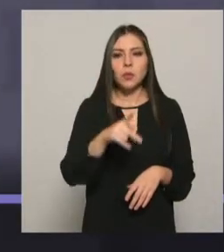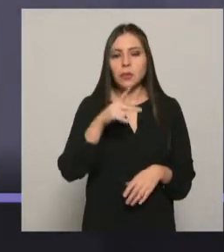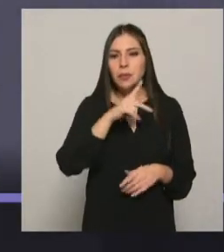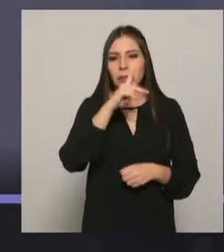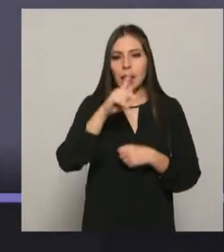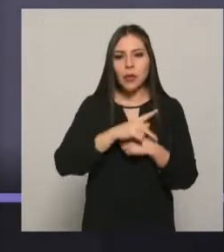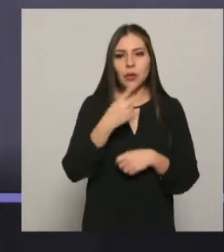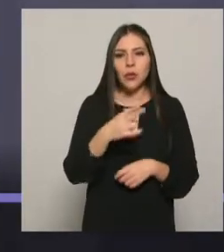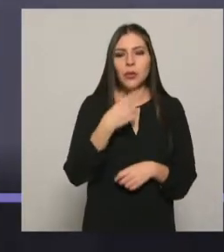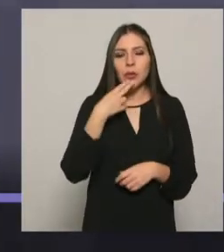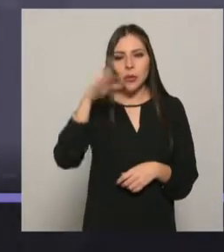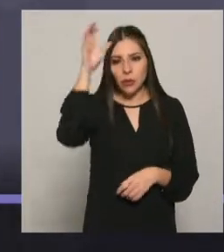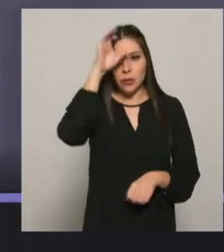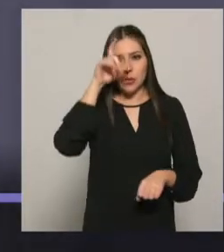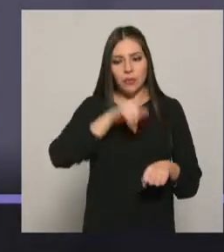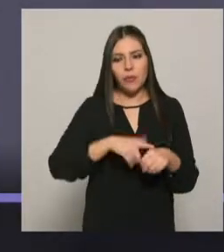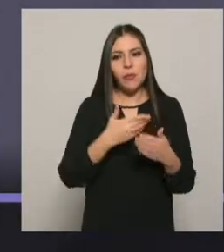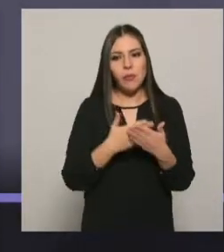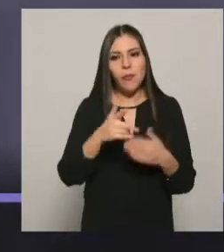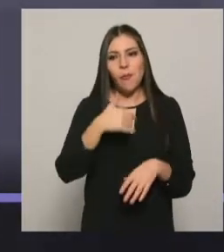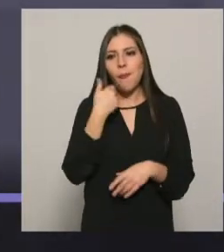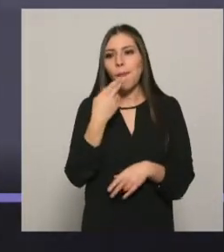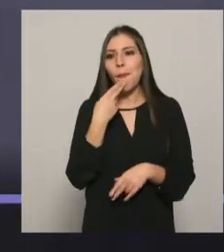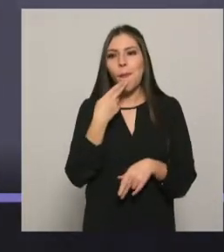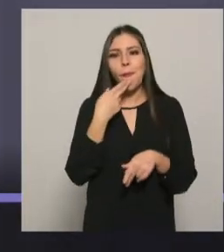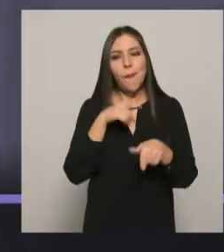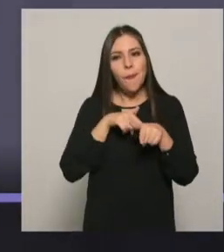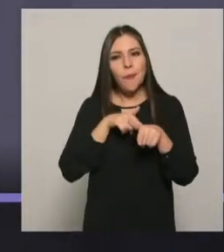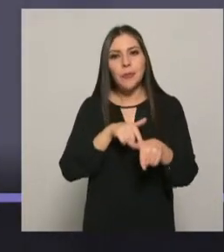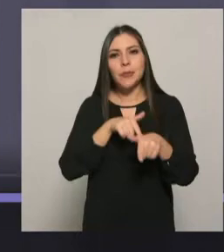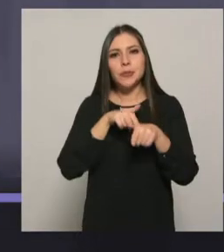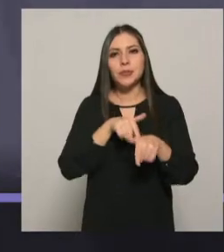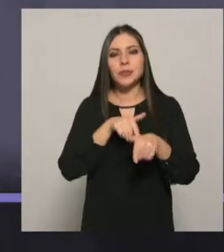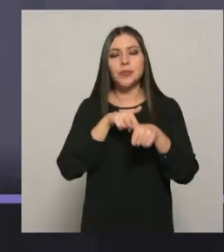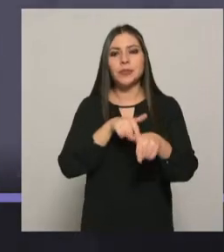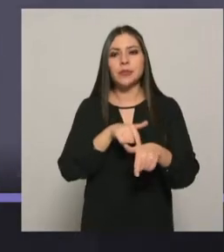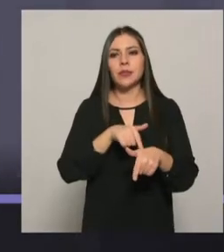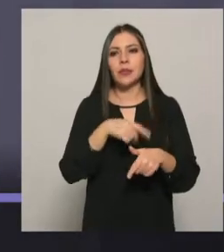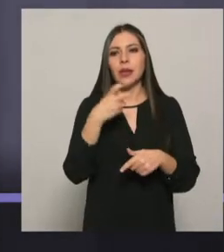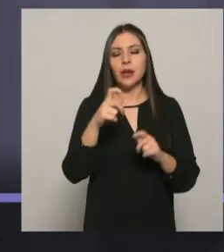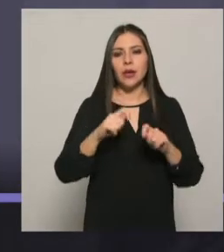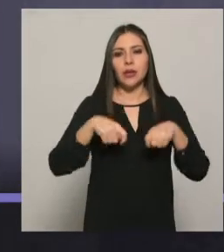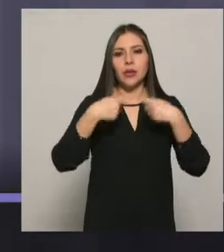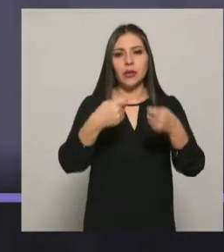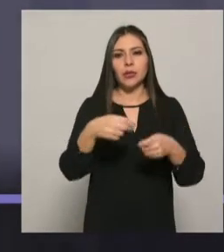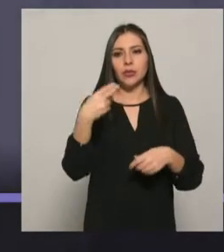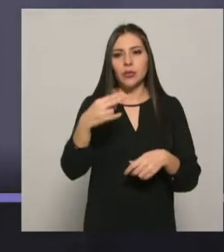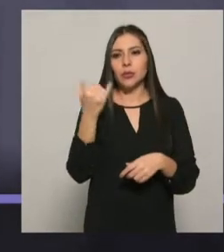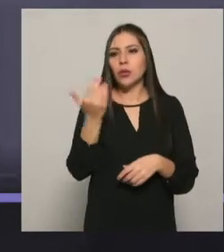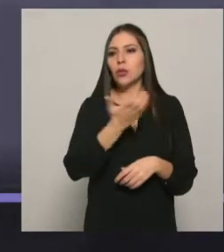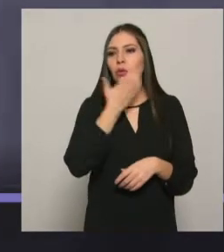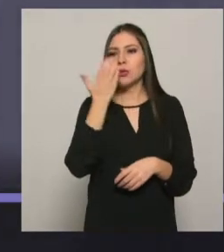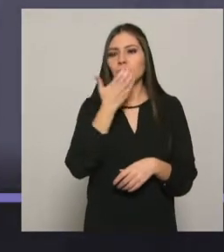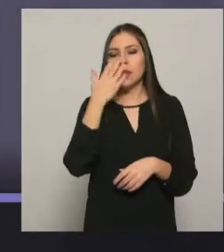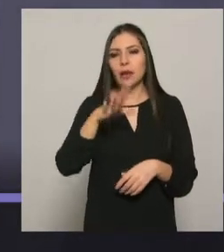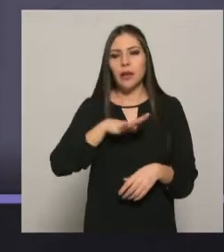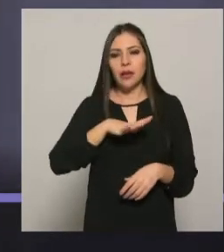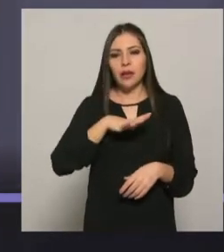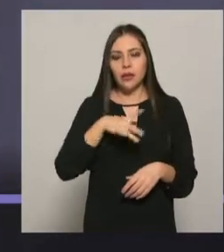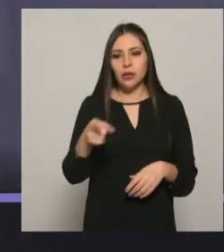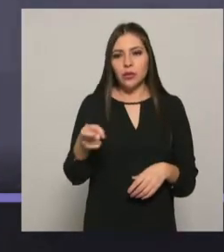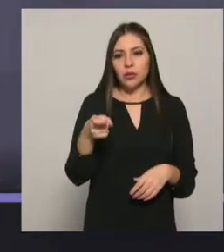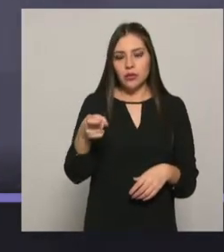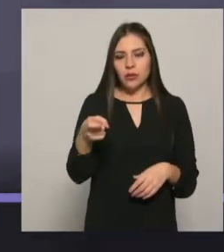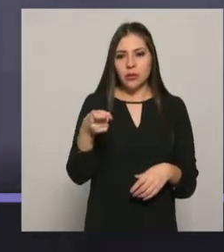tarea de seguir con esta pues gran mención y con estas grandes tradiciones que Xochimilco